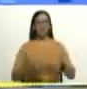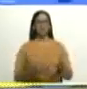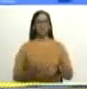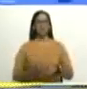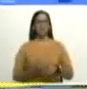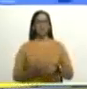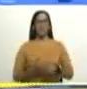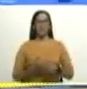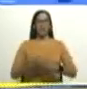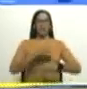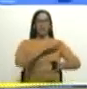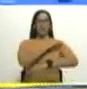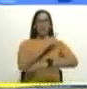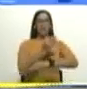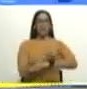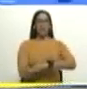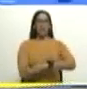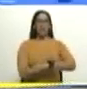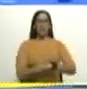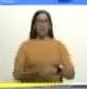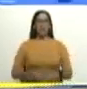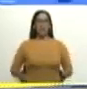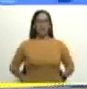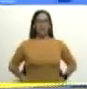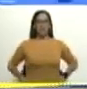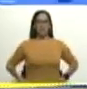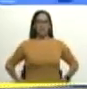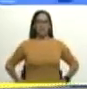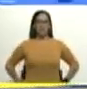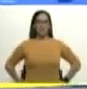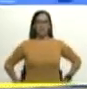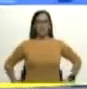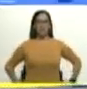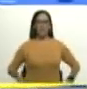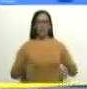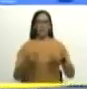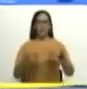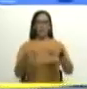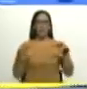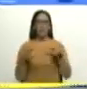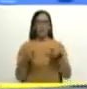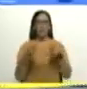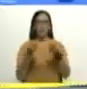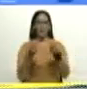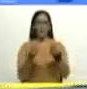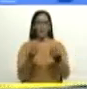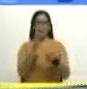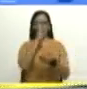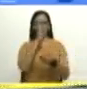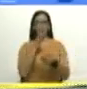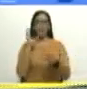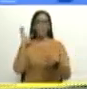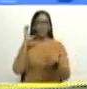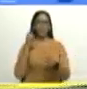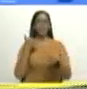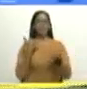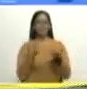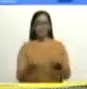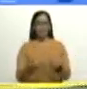del fortalecimiento del sector financiero y bancario del país. Ya voy a dar algunos datos